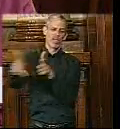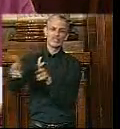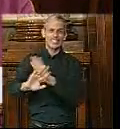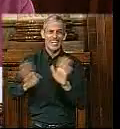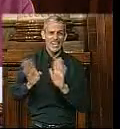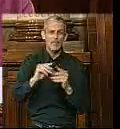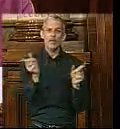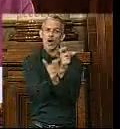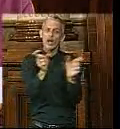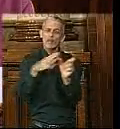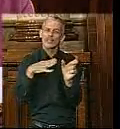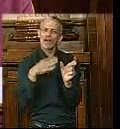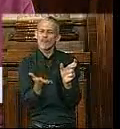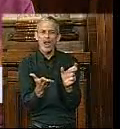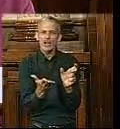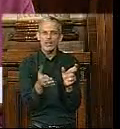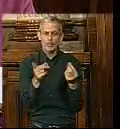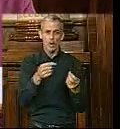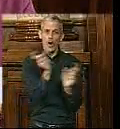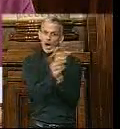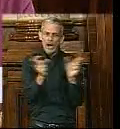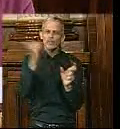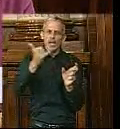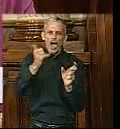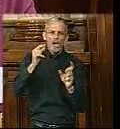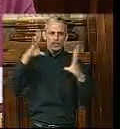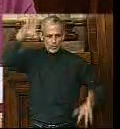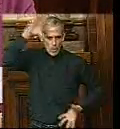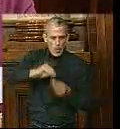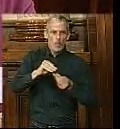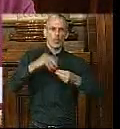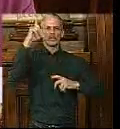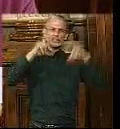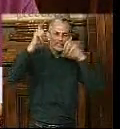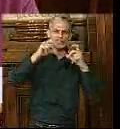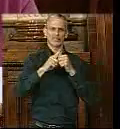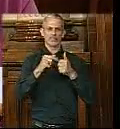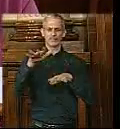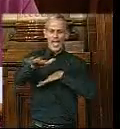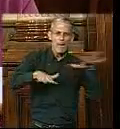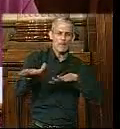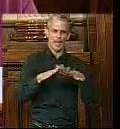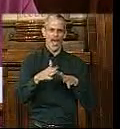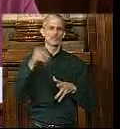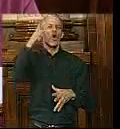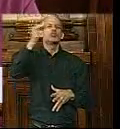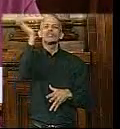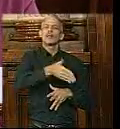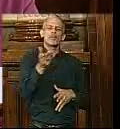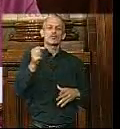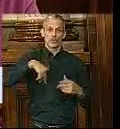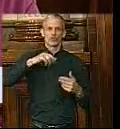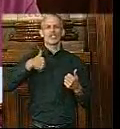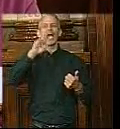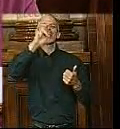sin ninguna gramática. Porque la gramática está en todo lo que no es las manos, prácticamente, digamos. El 80% son los rasgos, lo que nosotros llamamos